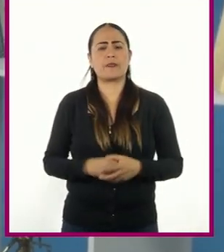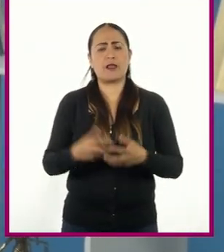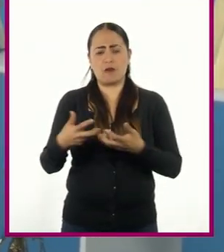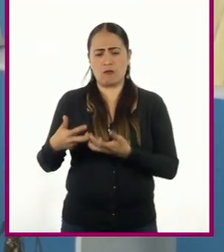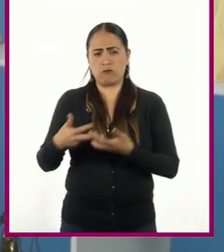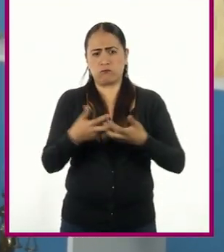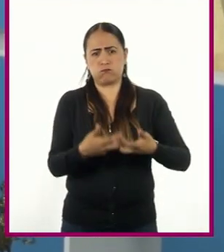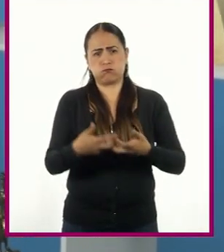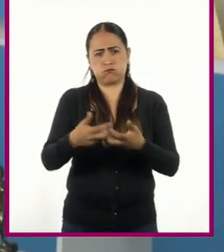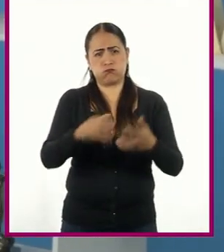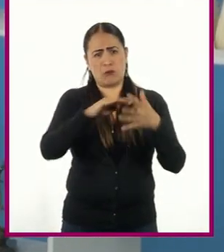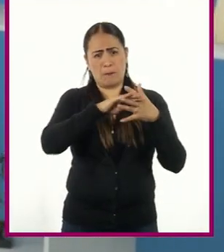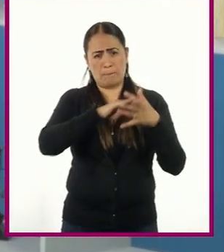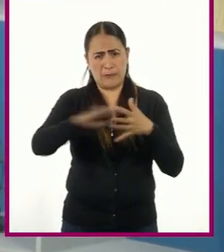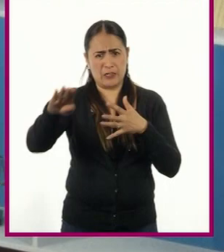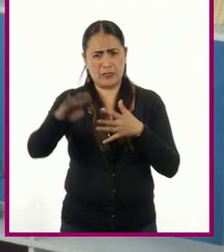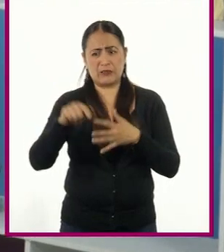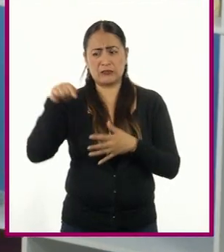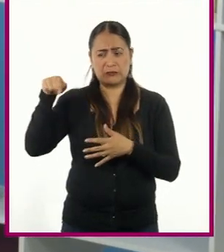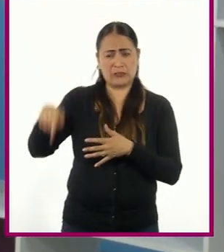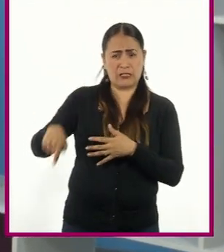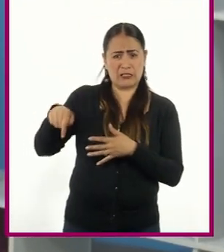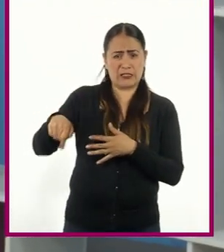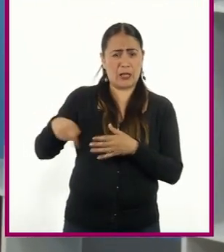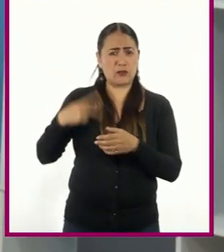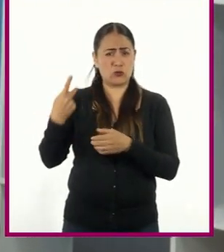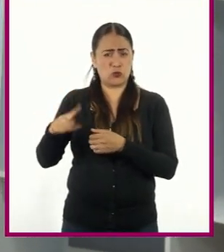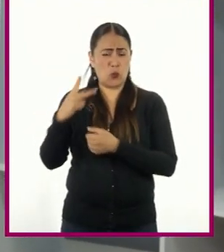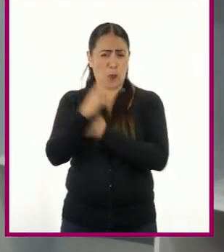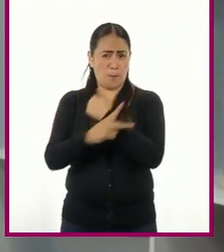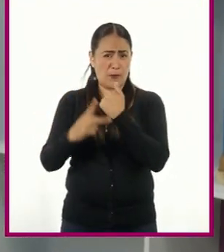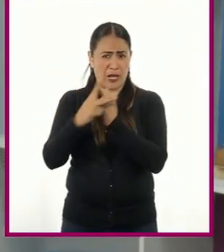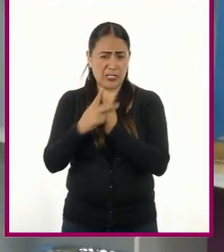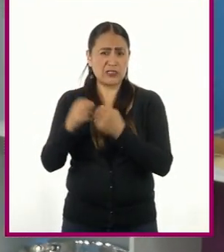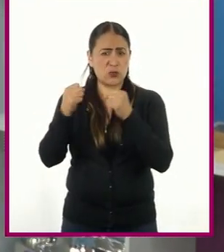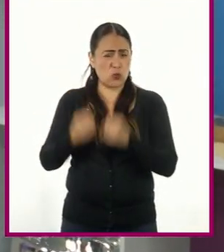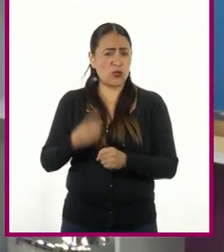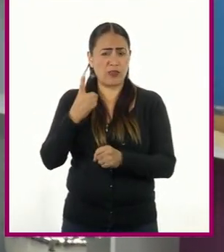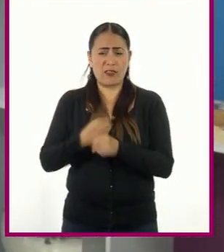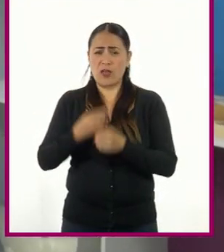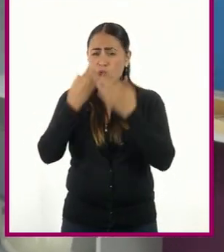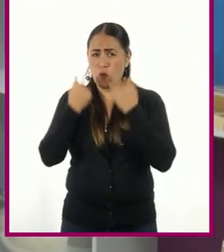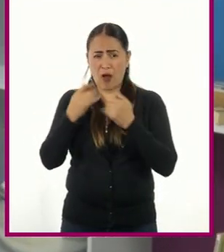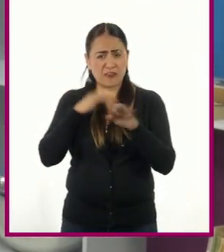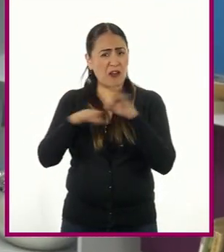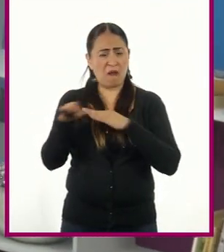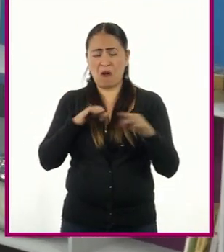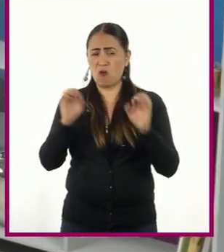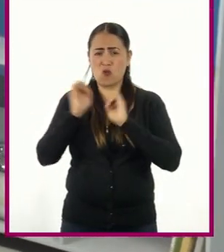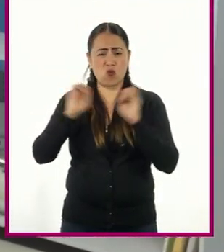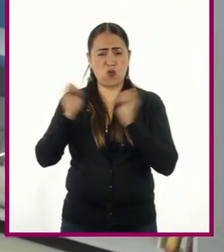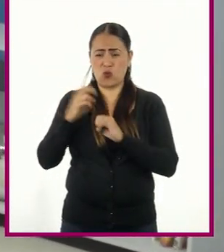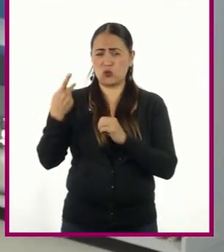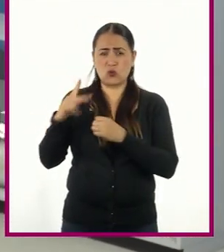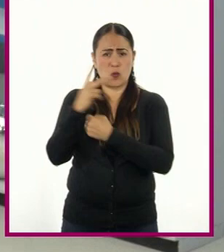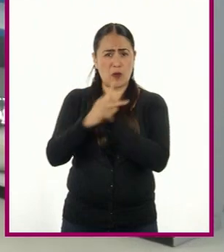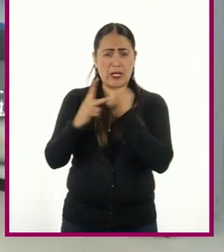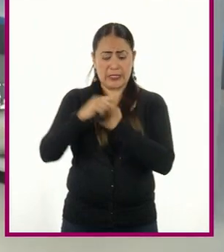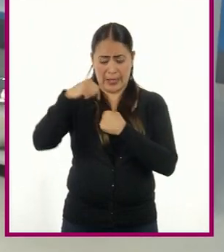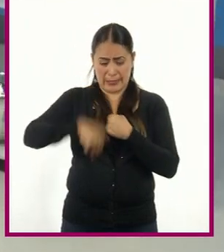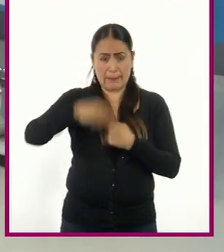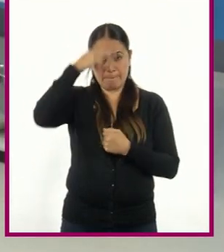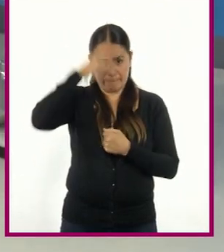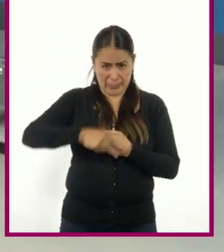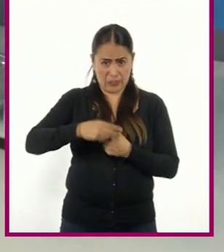migración masiva eran la situación de violencia, inseguridad y desempleo que vivían en sus países y que el objetivo no era radicar en